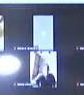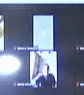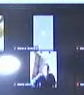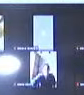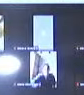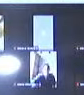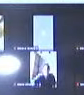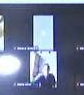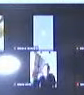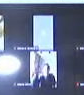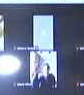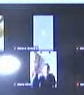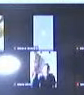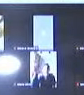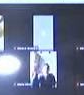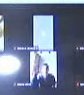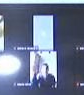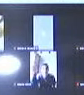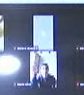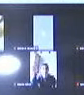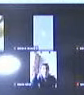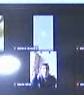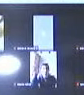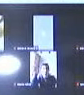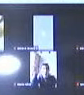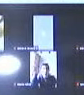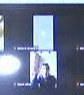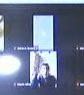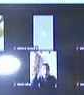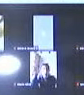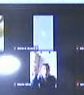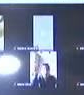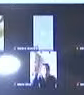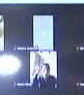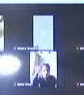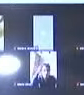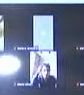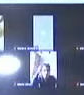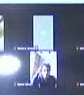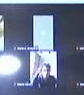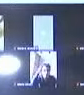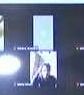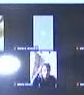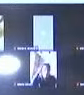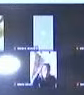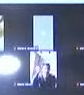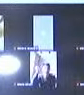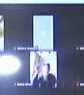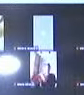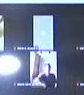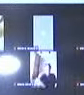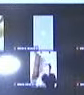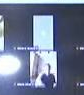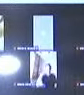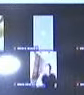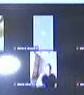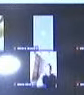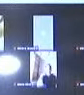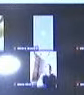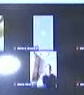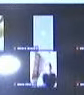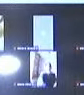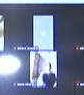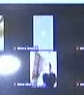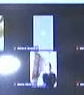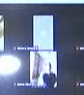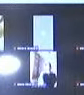febrero de 2024 iniciamos la sesión extraordinaria a la que fuimos convocadas y convocados para lo cual les